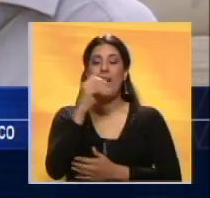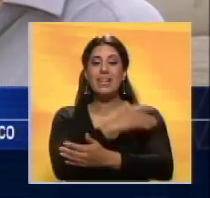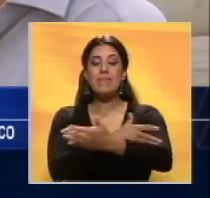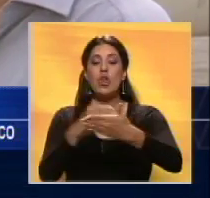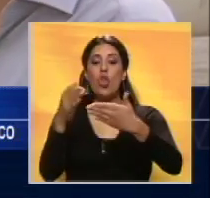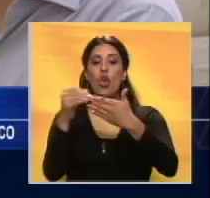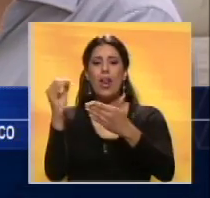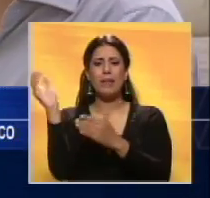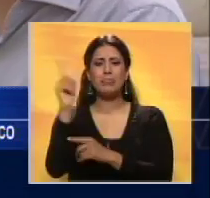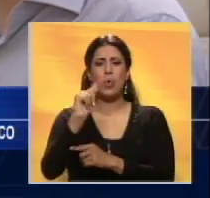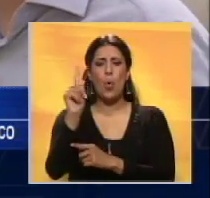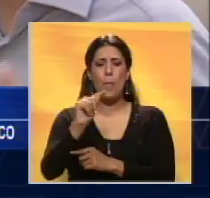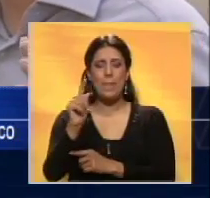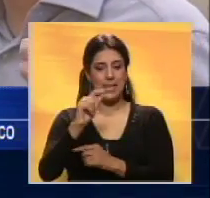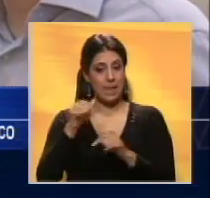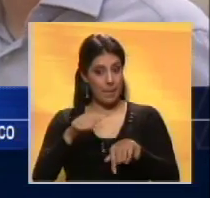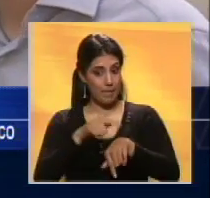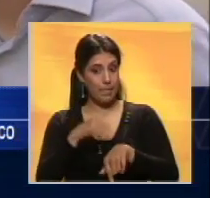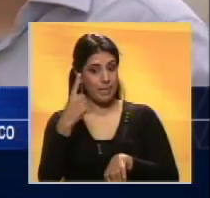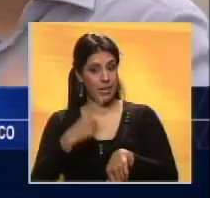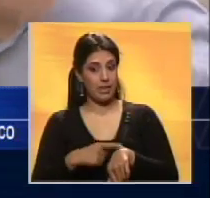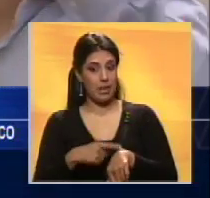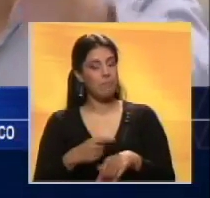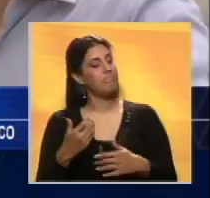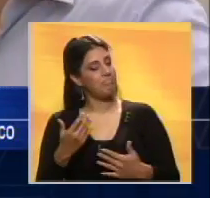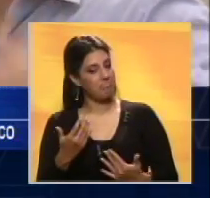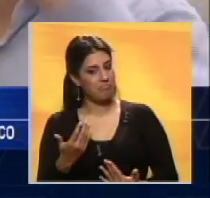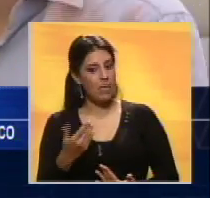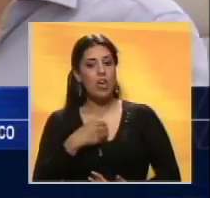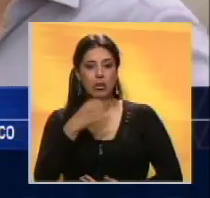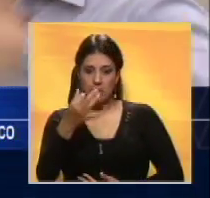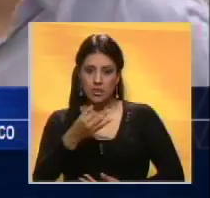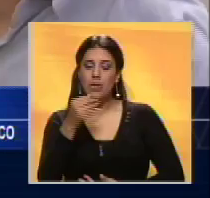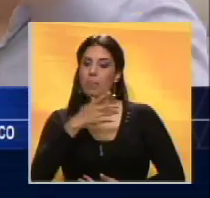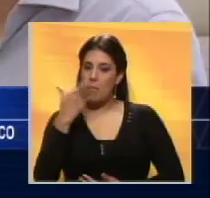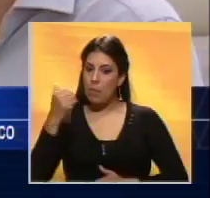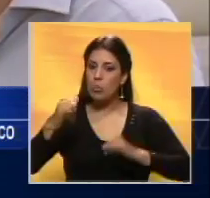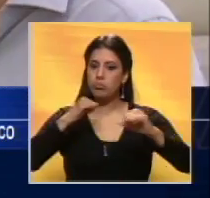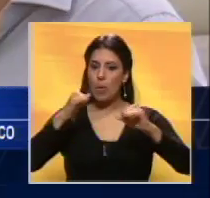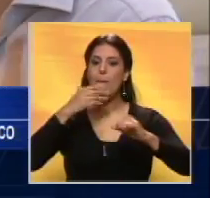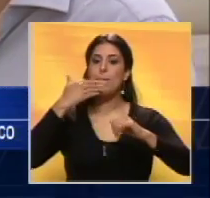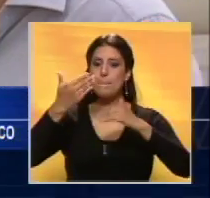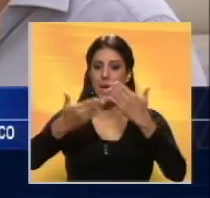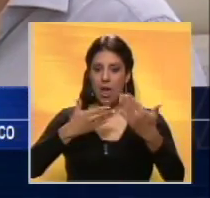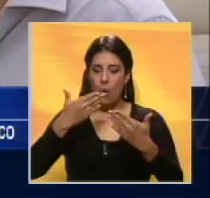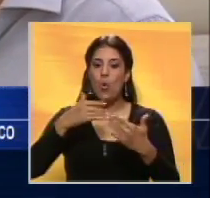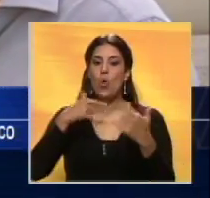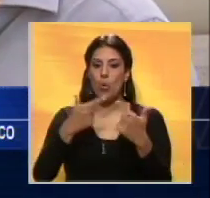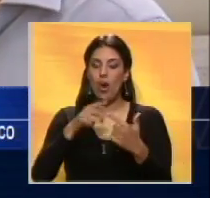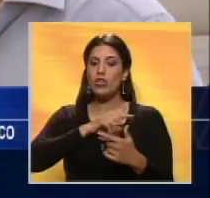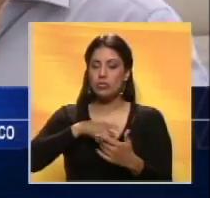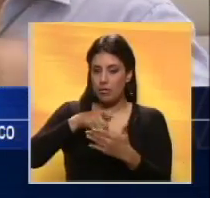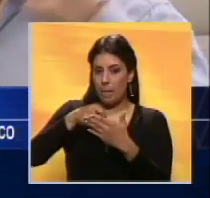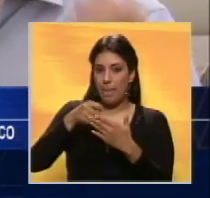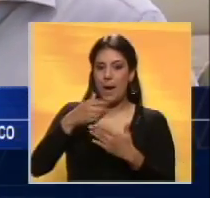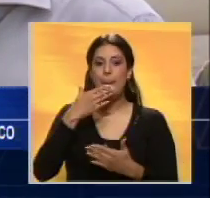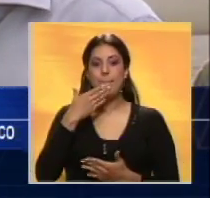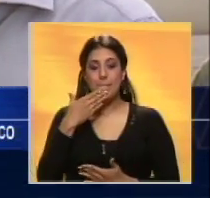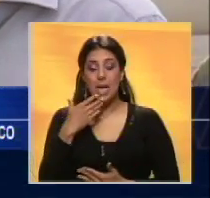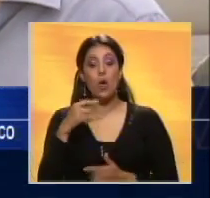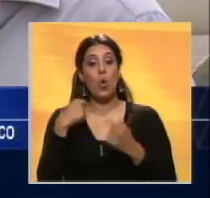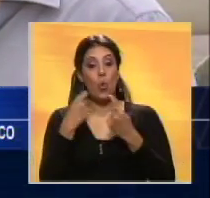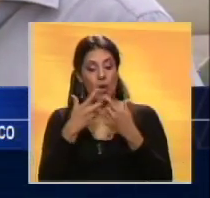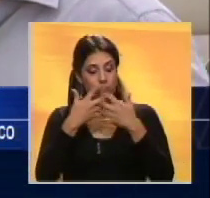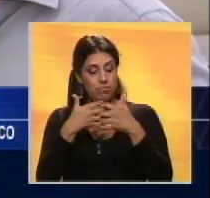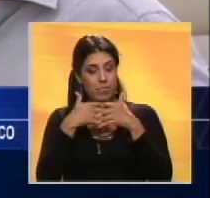dólares mensuales en esta primera etapa. Y cuando les digo, activemos mejor Minerven, que ya se está haciendo la inversión, activemos